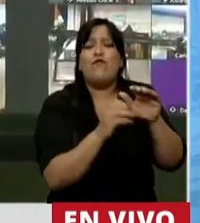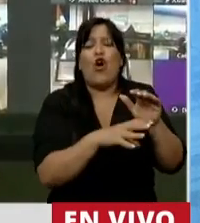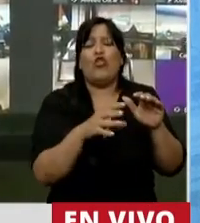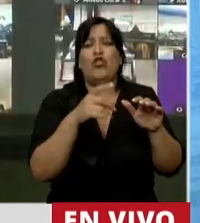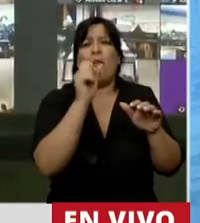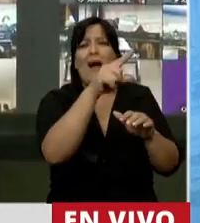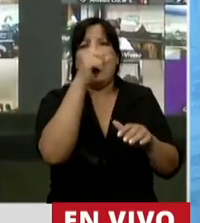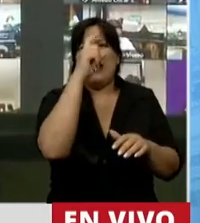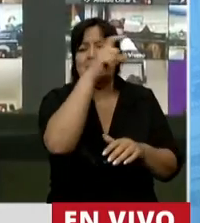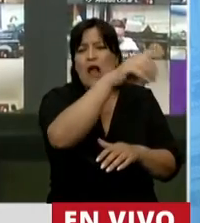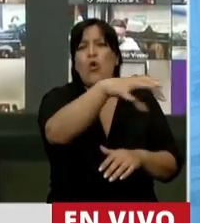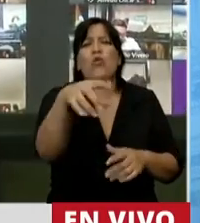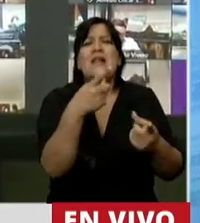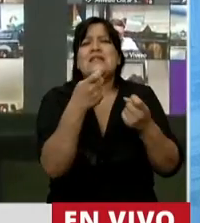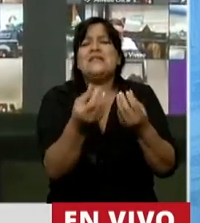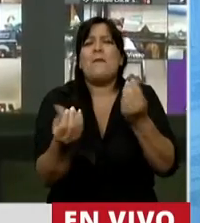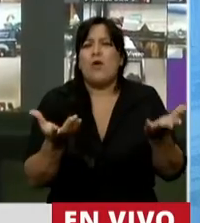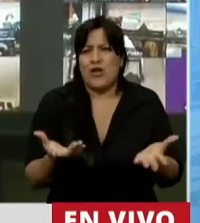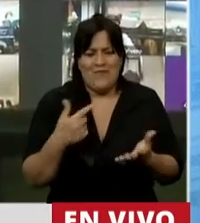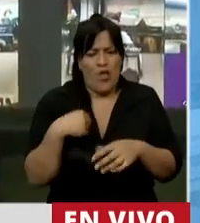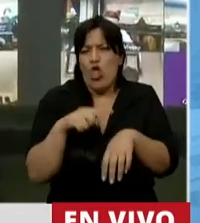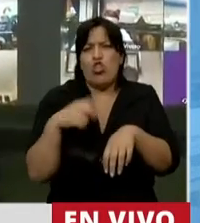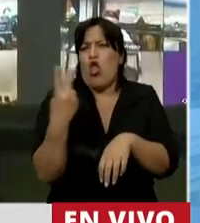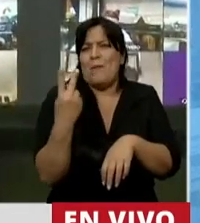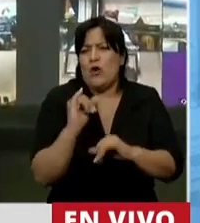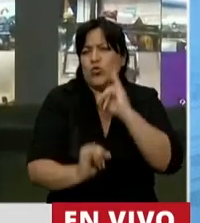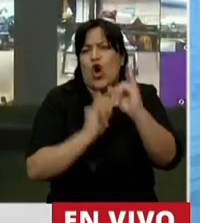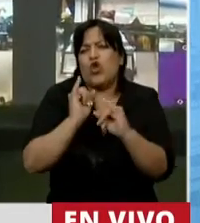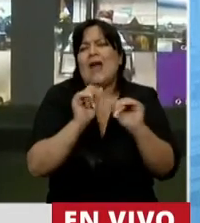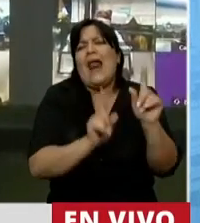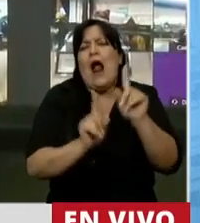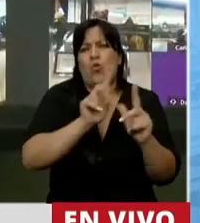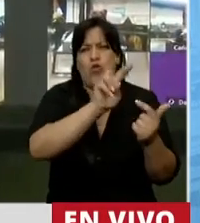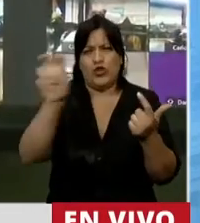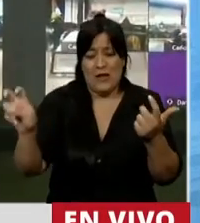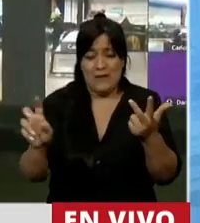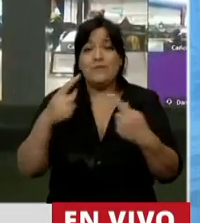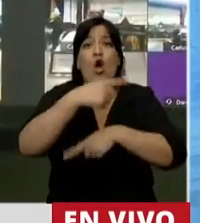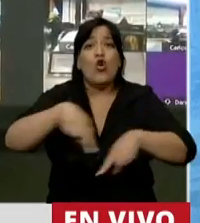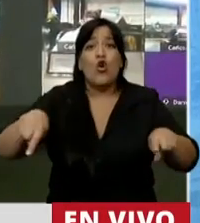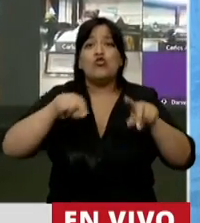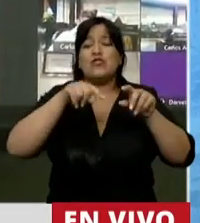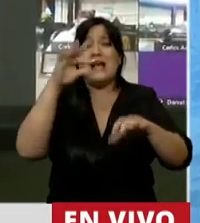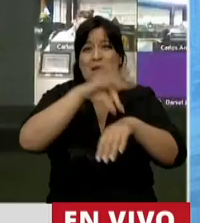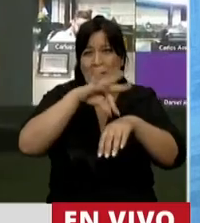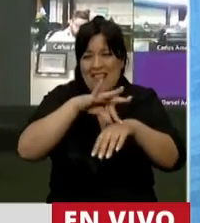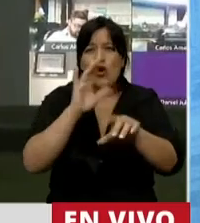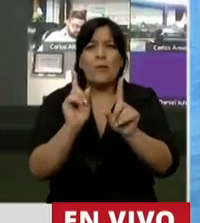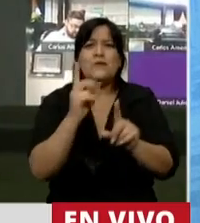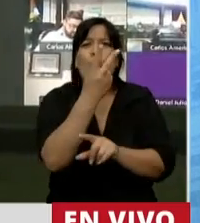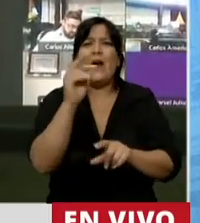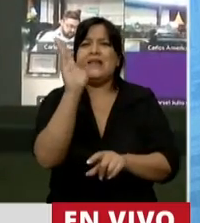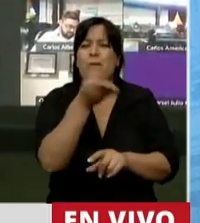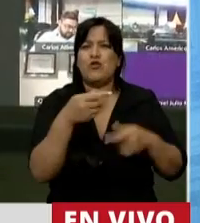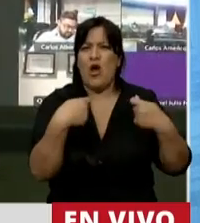salud? Déjenme dos minutos contarles algunos temas. Los insumos médicos, que representan el 20%